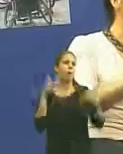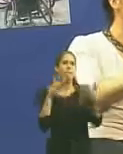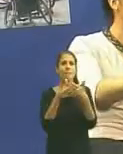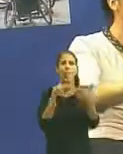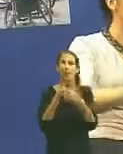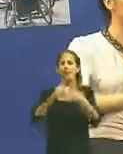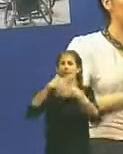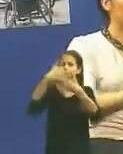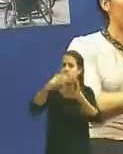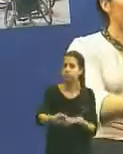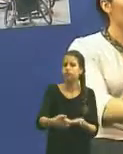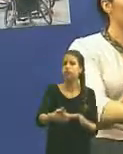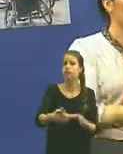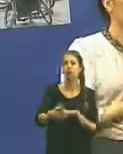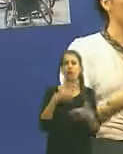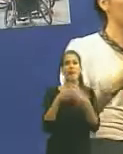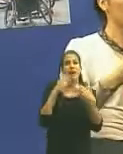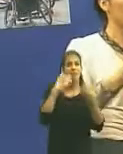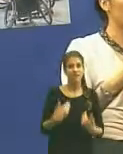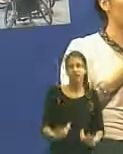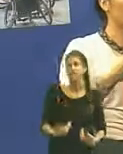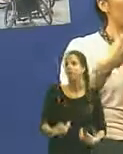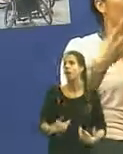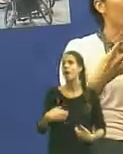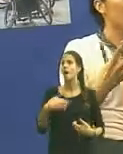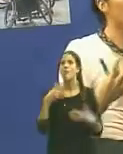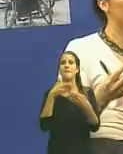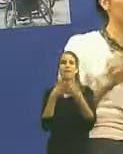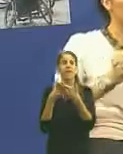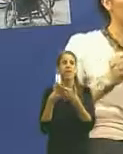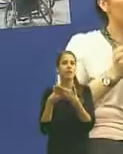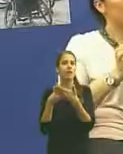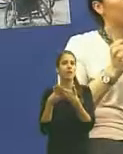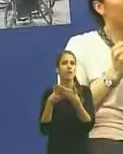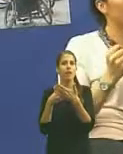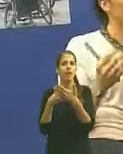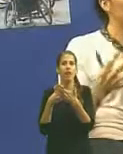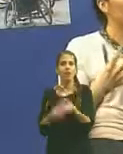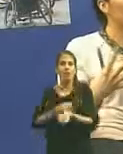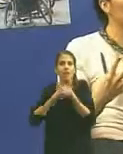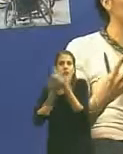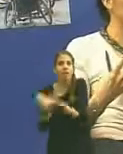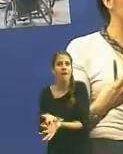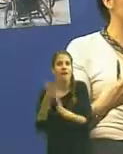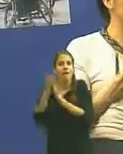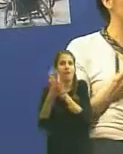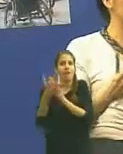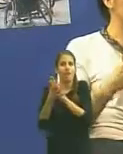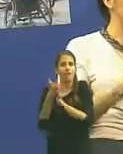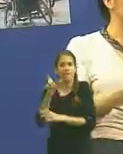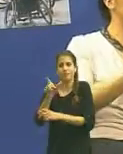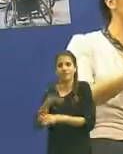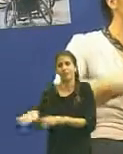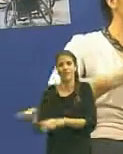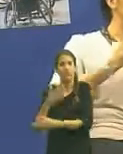Por ejemplo, en este caso hablábamos física, hablábamos también del habla, ¿no? Del miedo que puedan tener esos niños con alguna discapacidad.